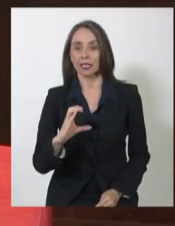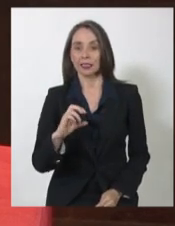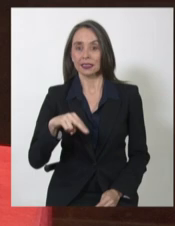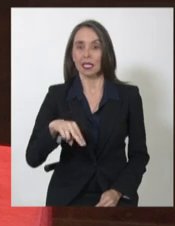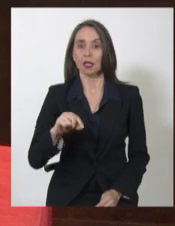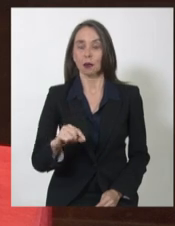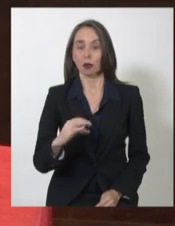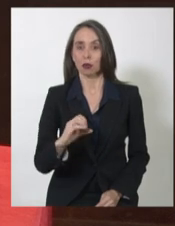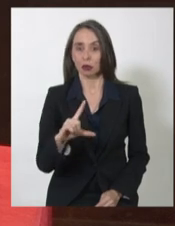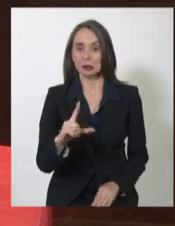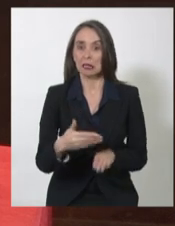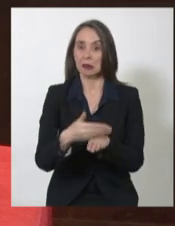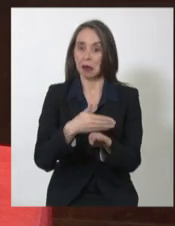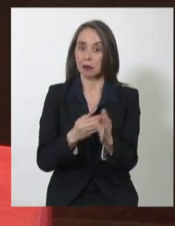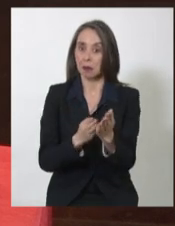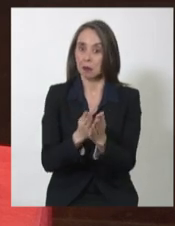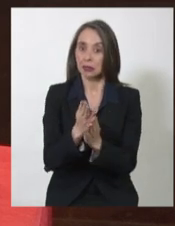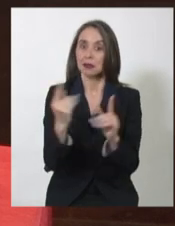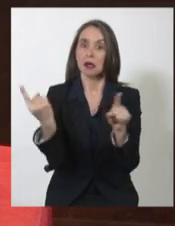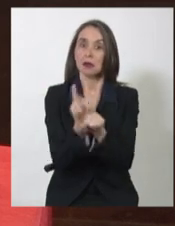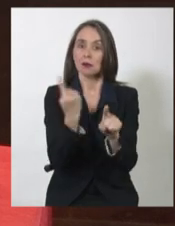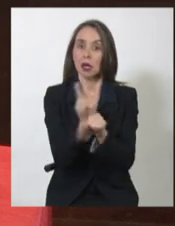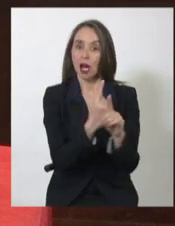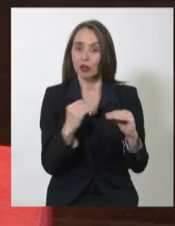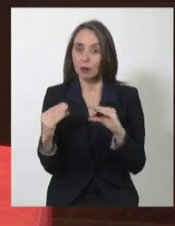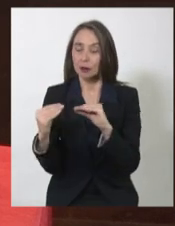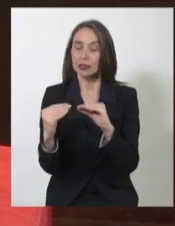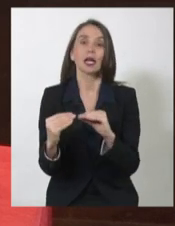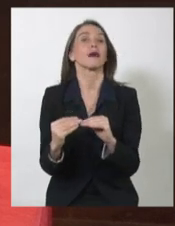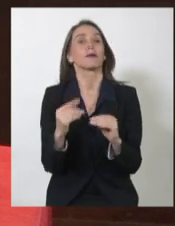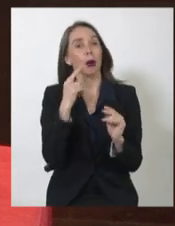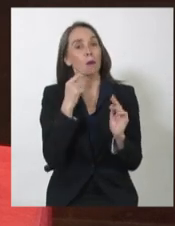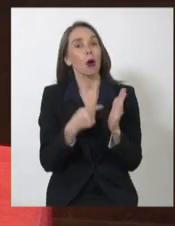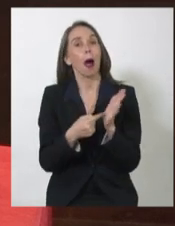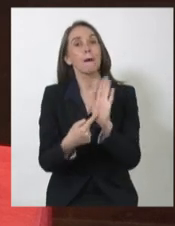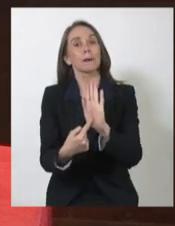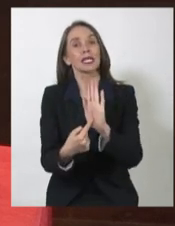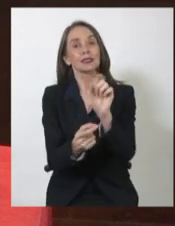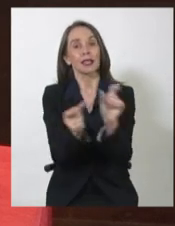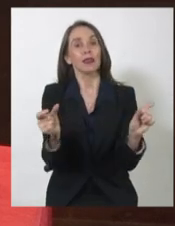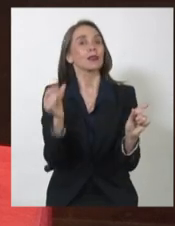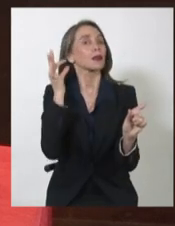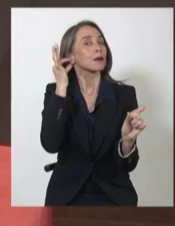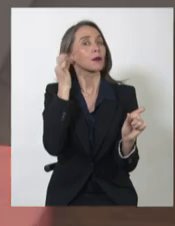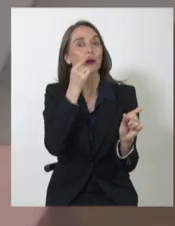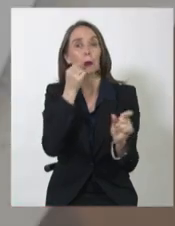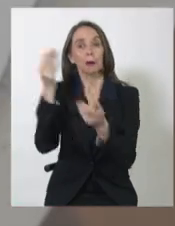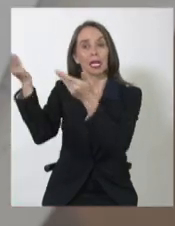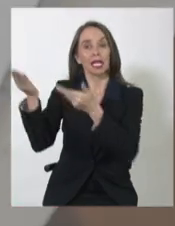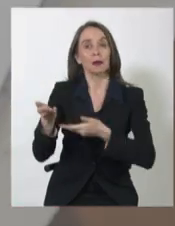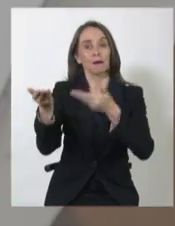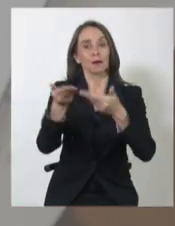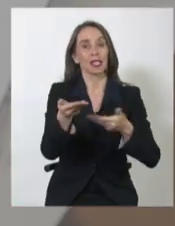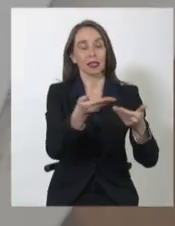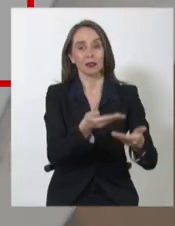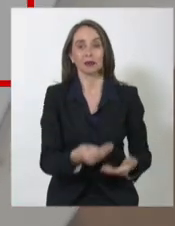www.bcn.cl. Antes de iniciar esta conversación, les vamos a presentar a nuestras invitadas e invitados.